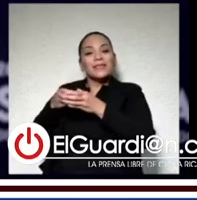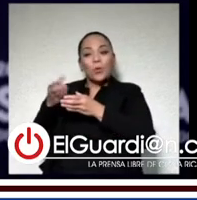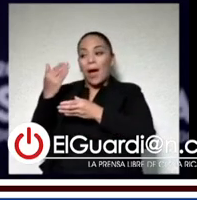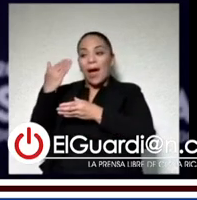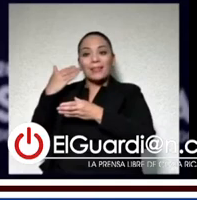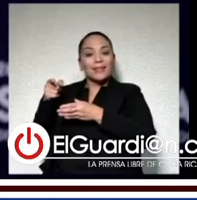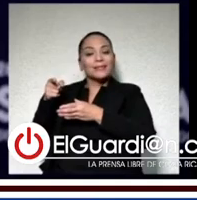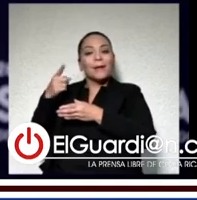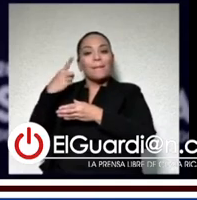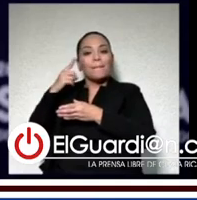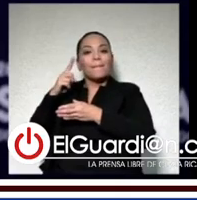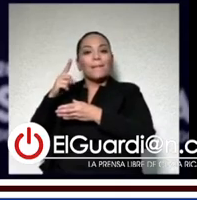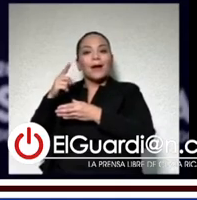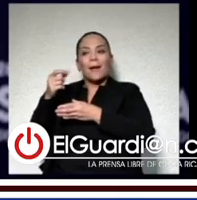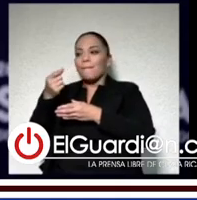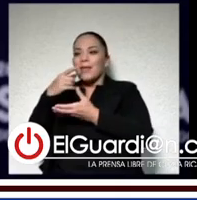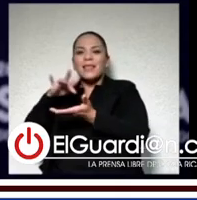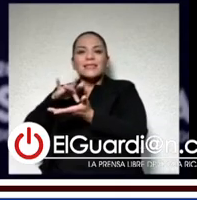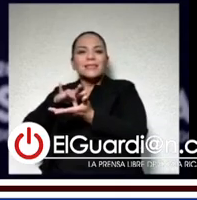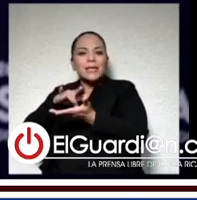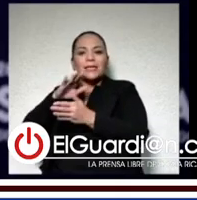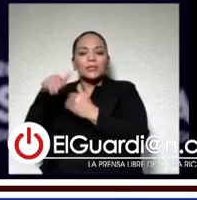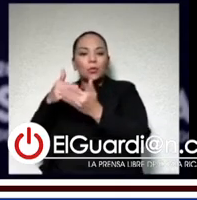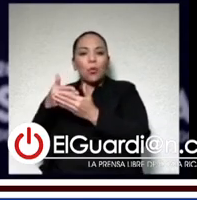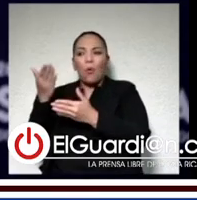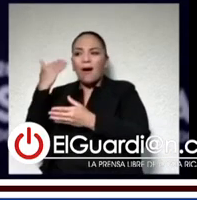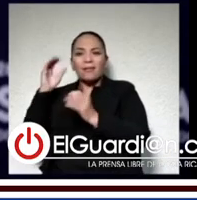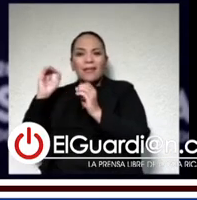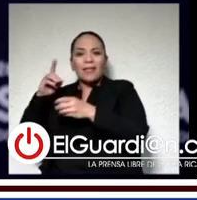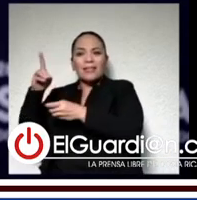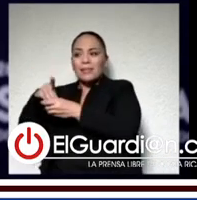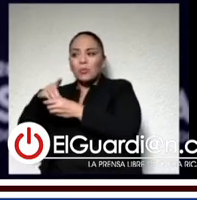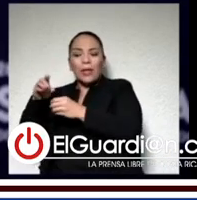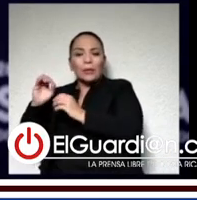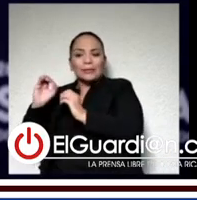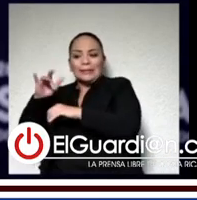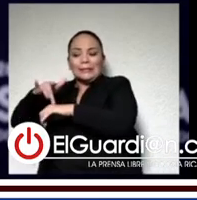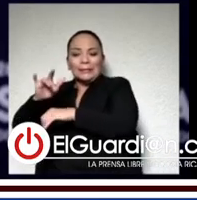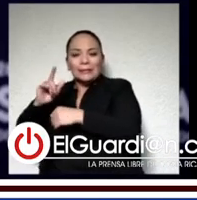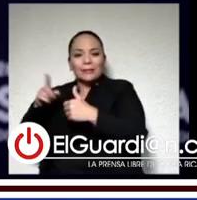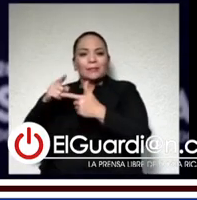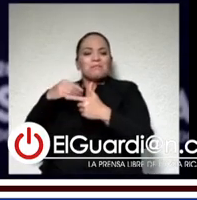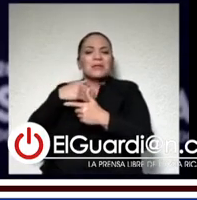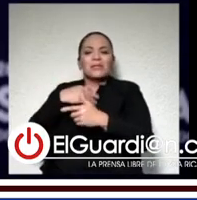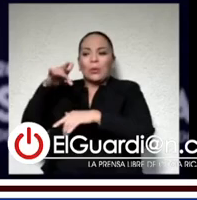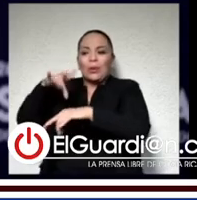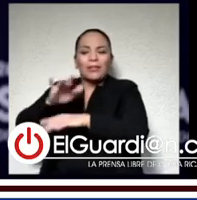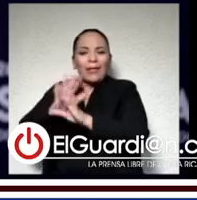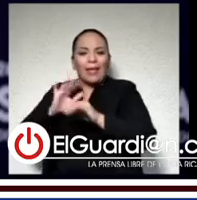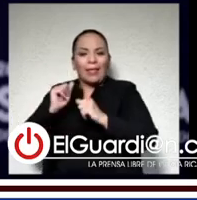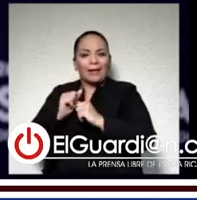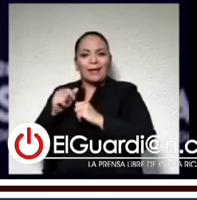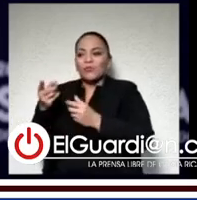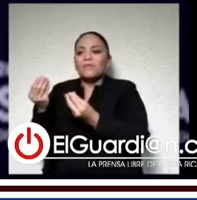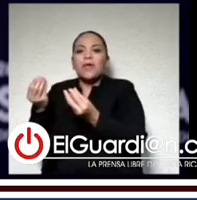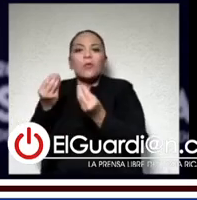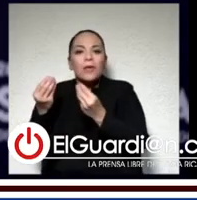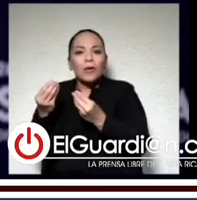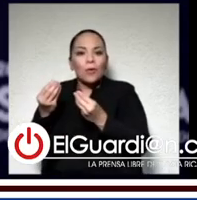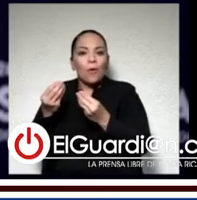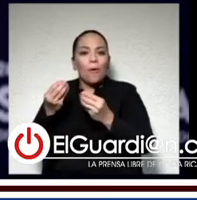se animó, ningún diputado pudo, estaba engavetado. Ese fue mi error, y no fue un error,